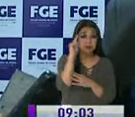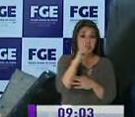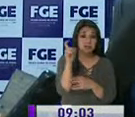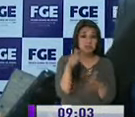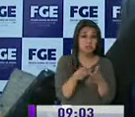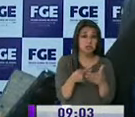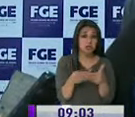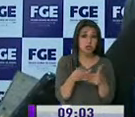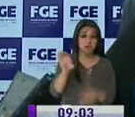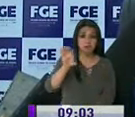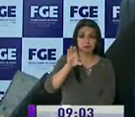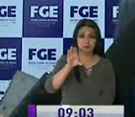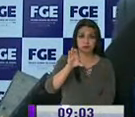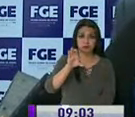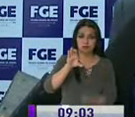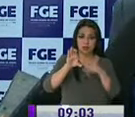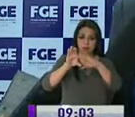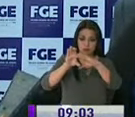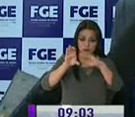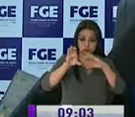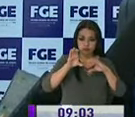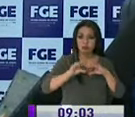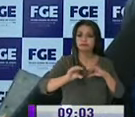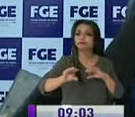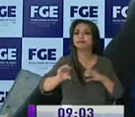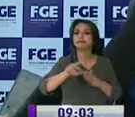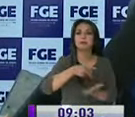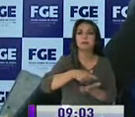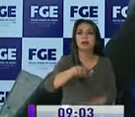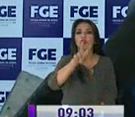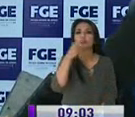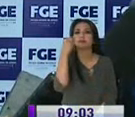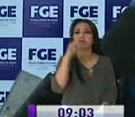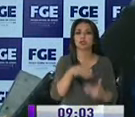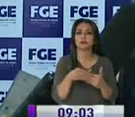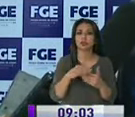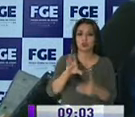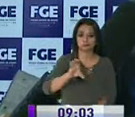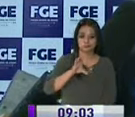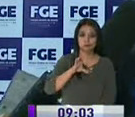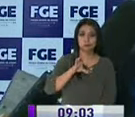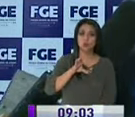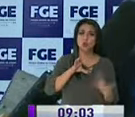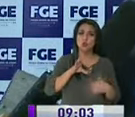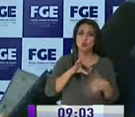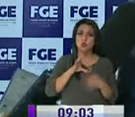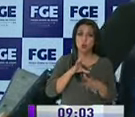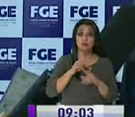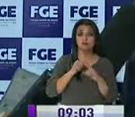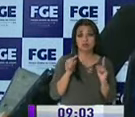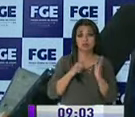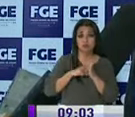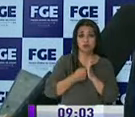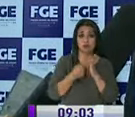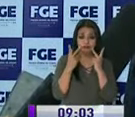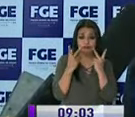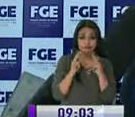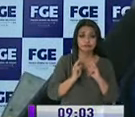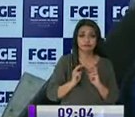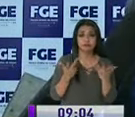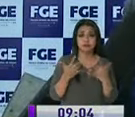$8,100,000 se llegan a pagar efectivamente $2,450,000, con un procedimiento que ha sido observado tanto por la Contraloría